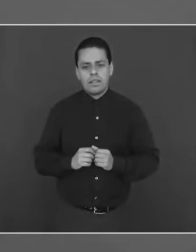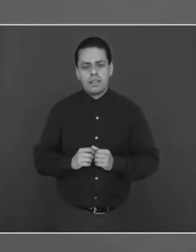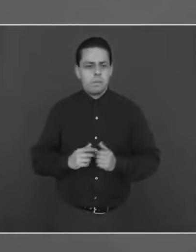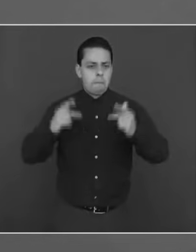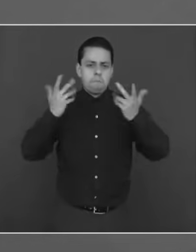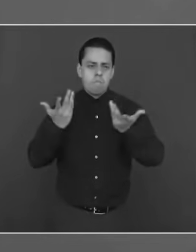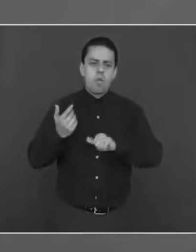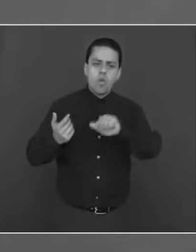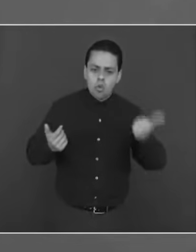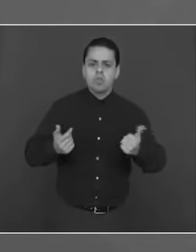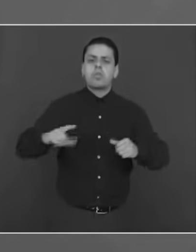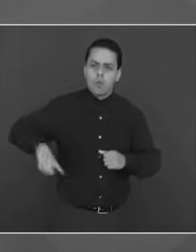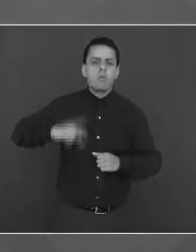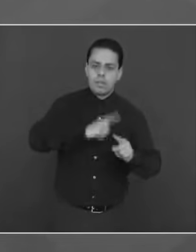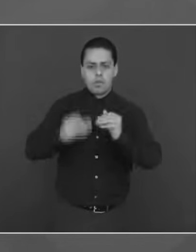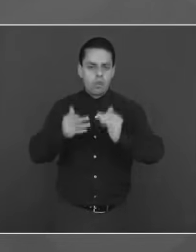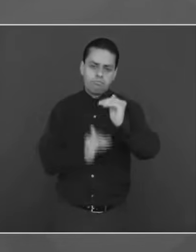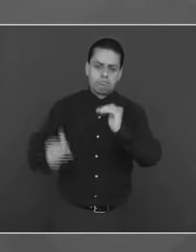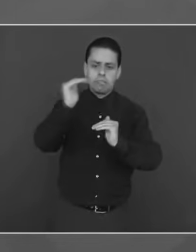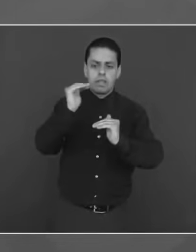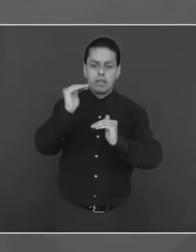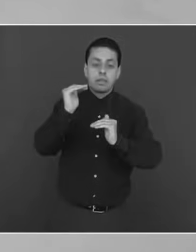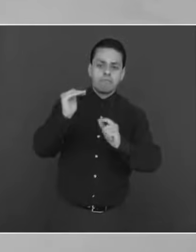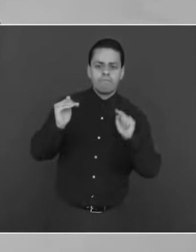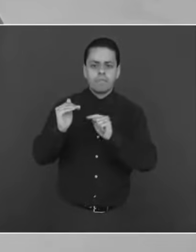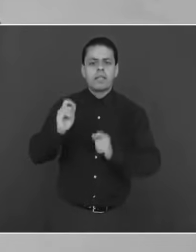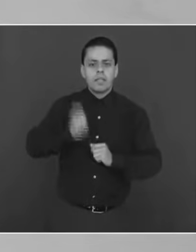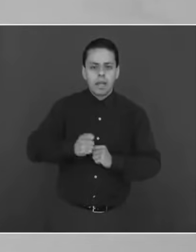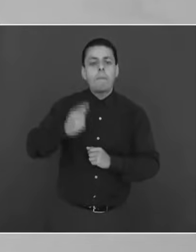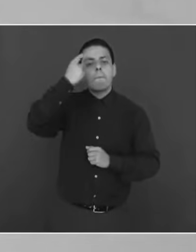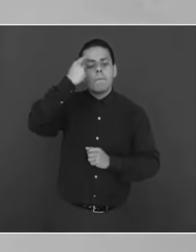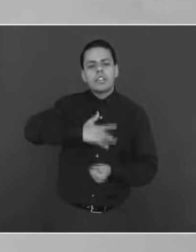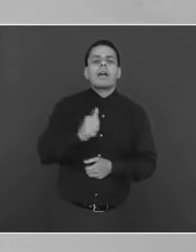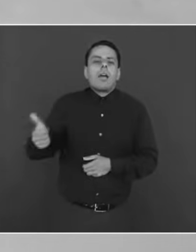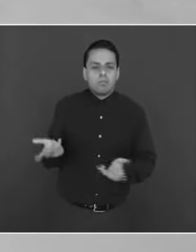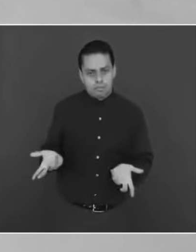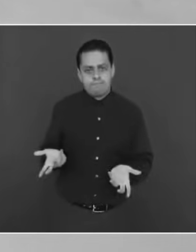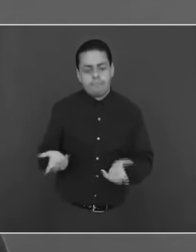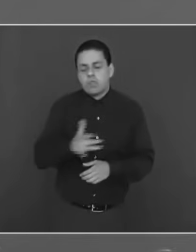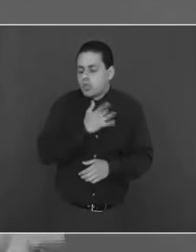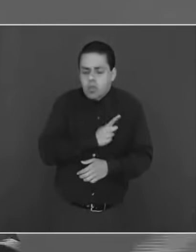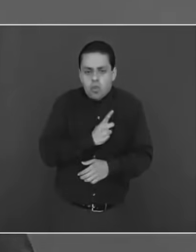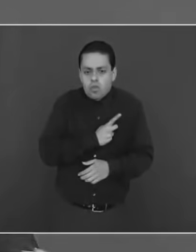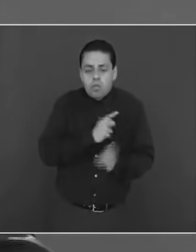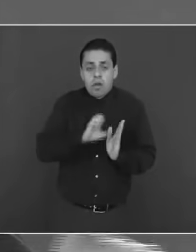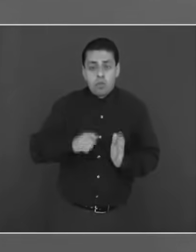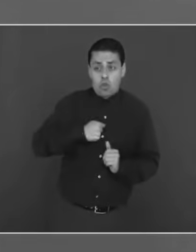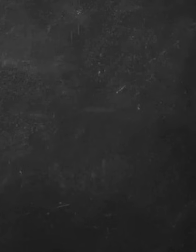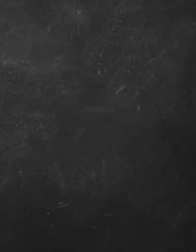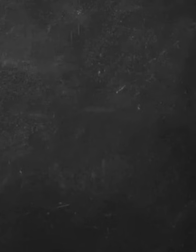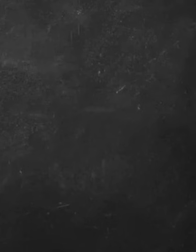los dirigentes sociales, políticos, es el tribunal de la conciencia de cada quien. Entonces, el que nada debe, nada